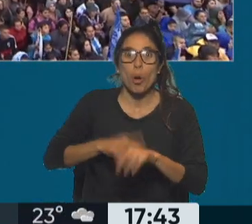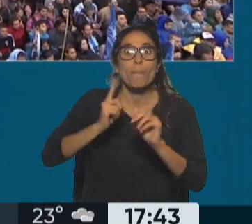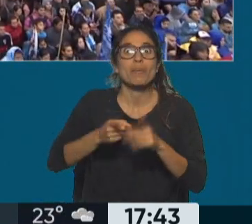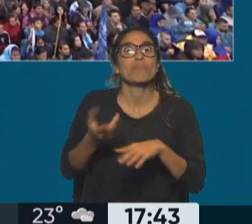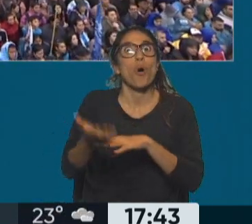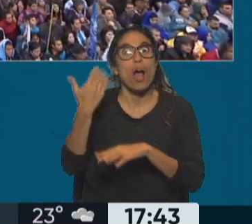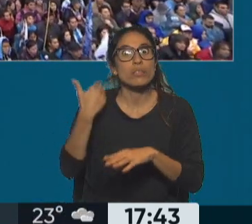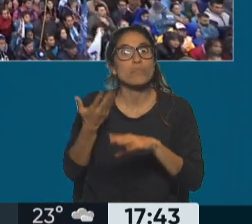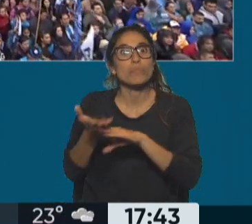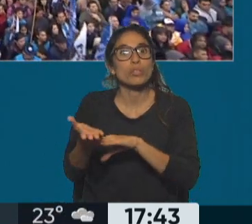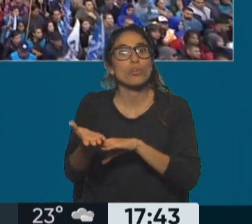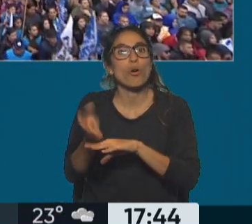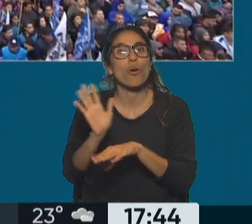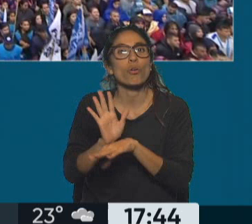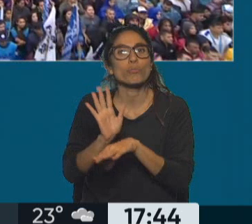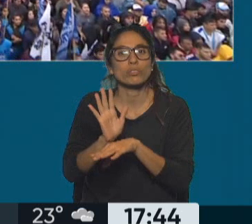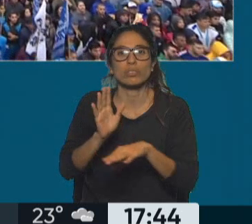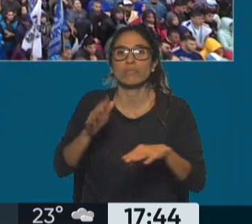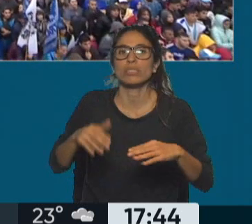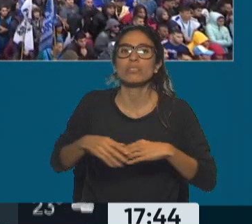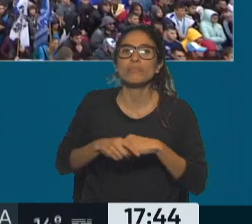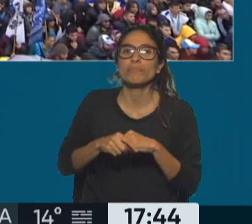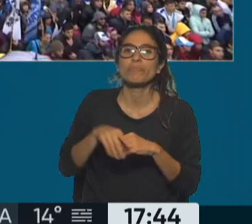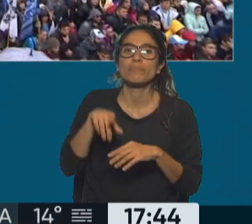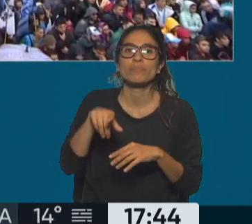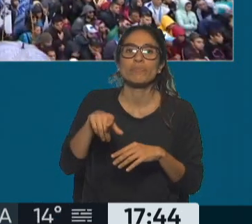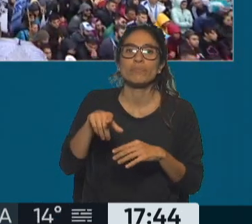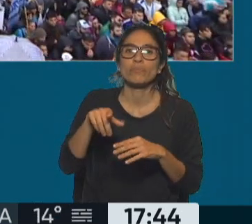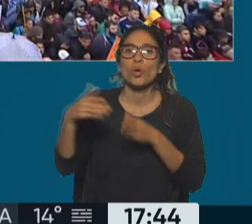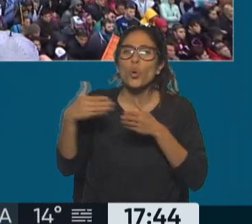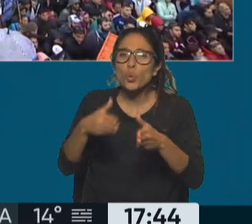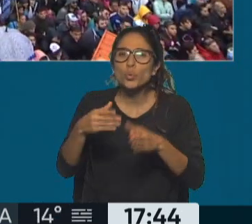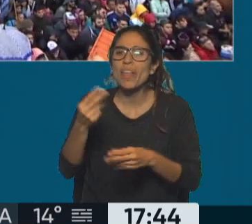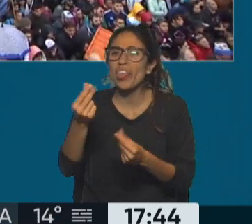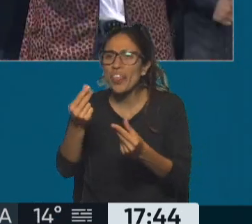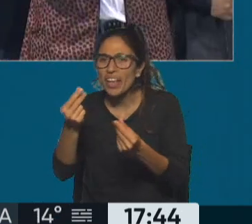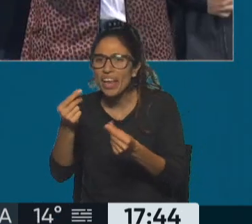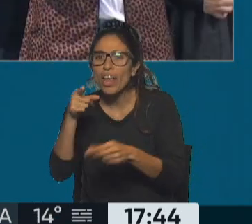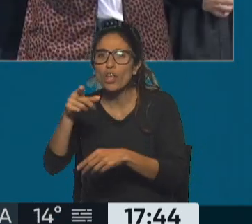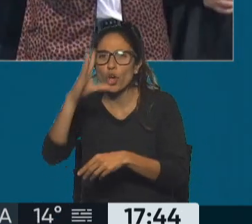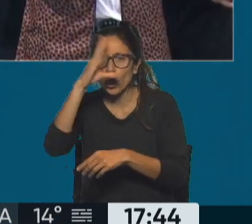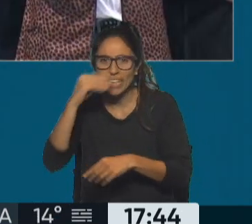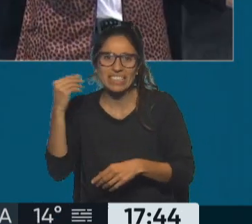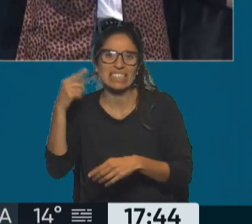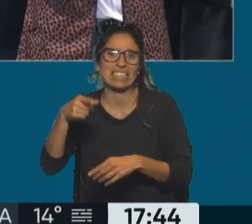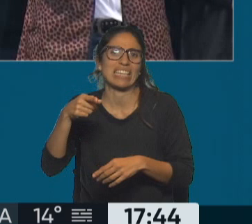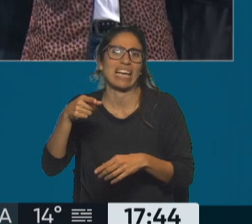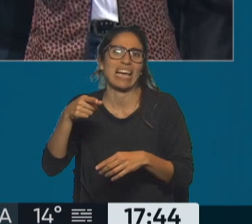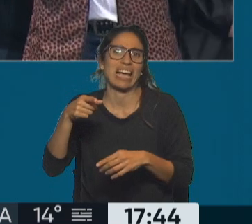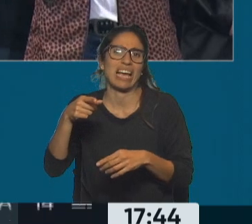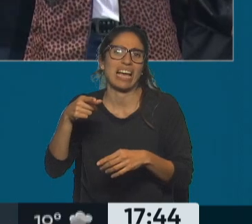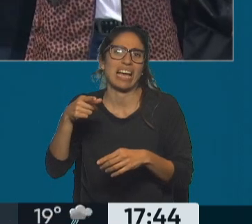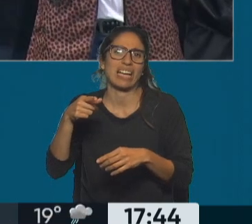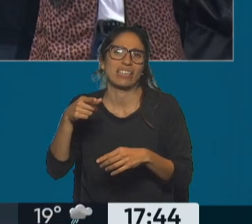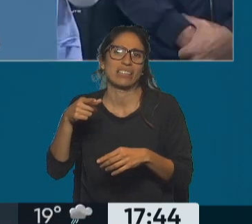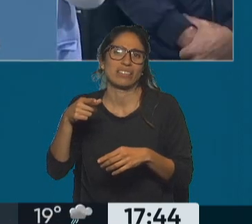dinero. ese fue el título de la tarde de ayer, me parece, Horacio. Totalmente. Entonces es muy difícil a veces chocar con la propia realidad, ¿no? Sí, y aparte